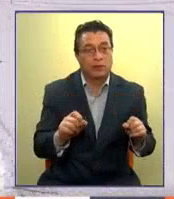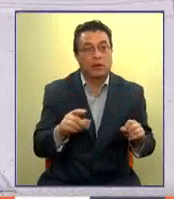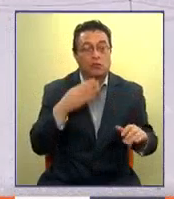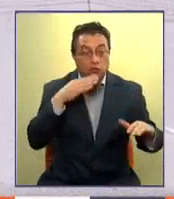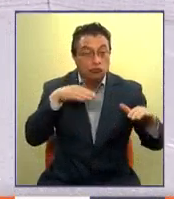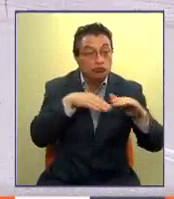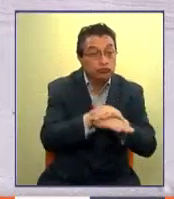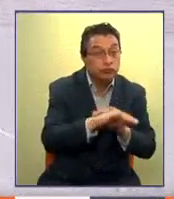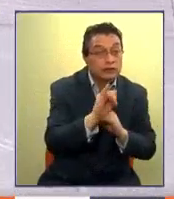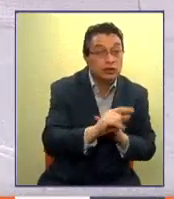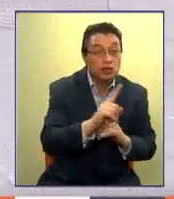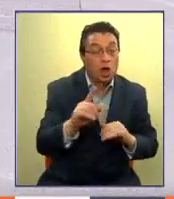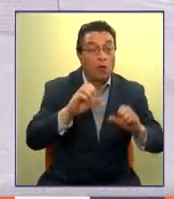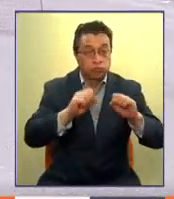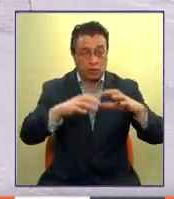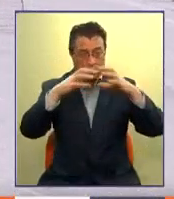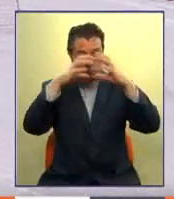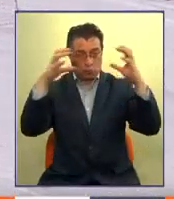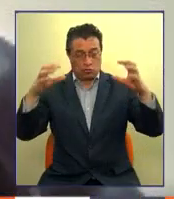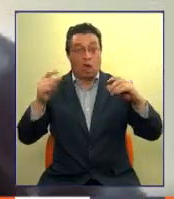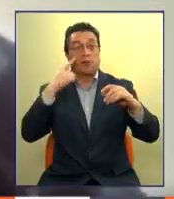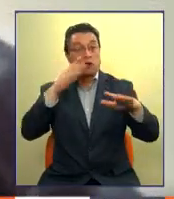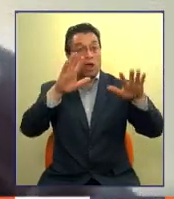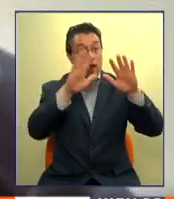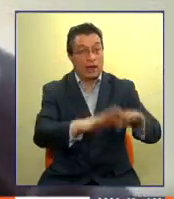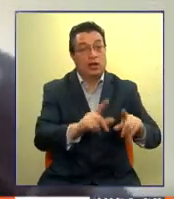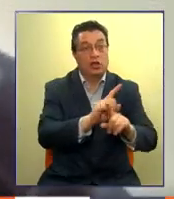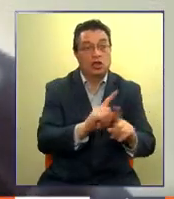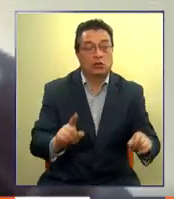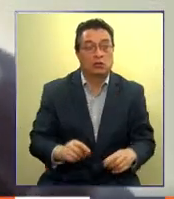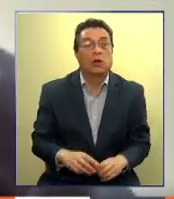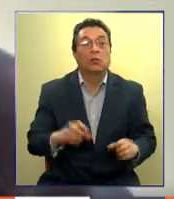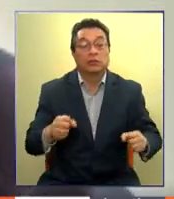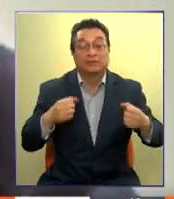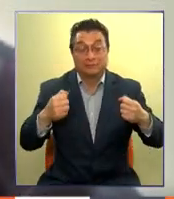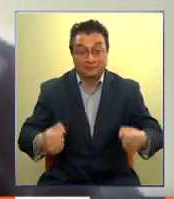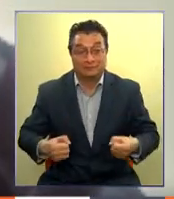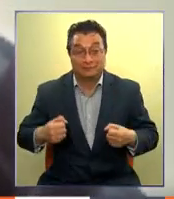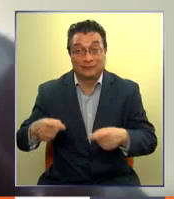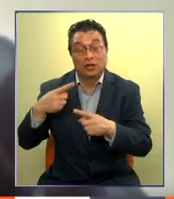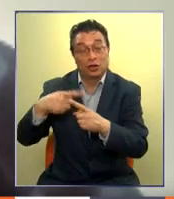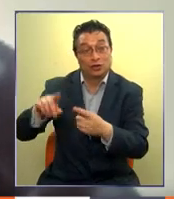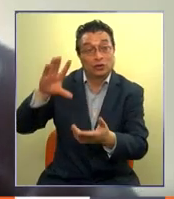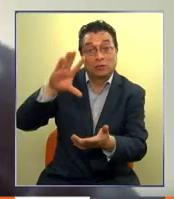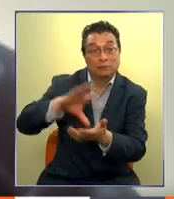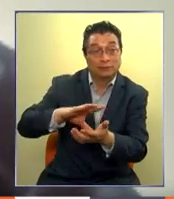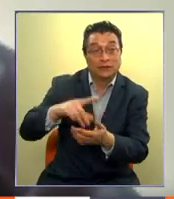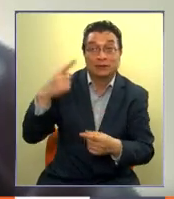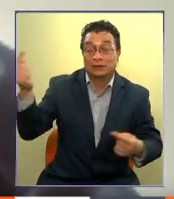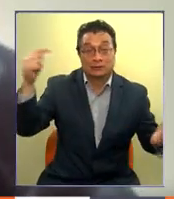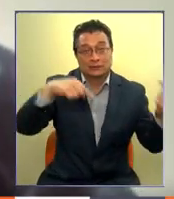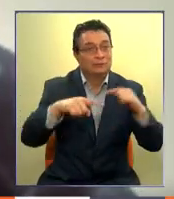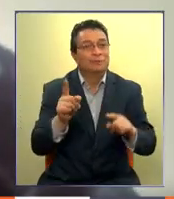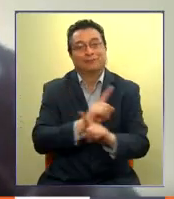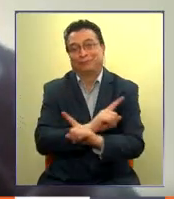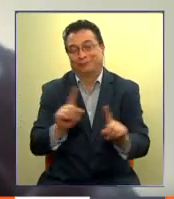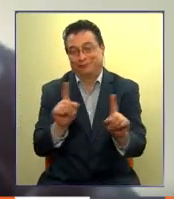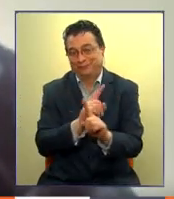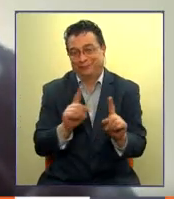no, puede subir a la montaña, pero sin quedarse. Las probabilidades de que contemos con esquiador extranjero este año son cero, para decirlo tal como